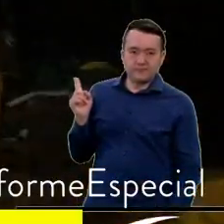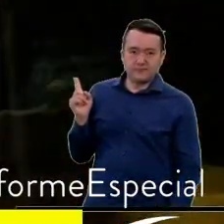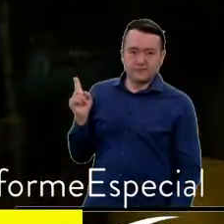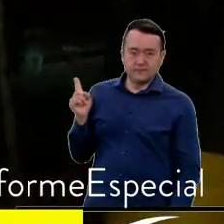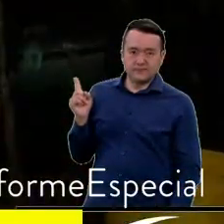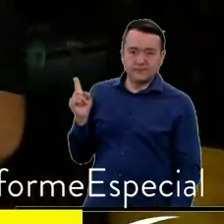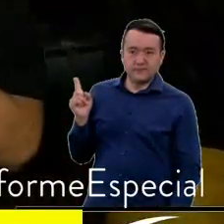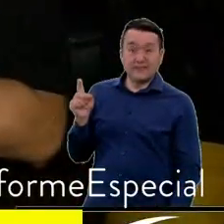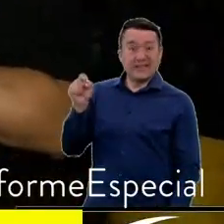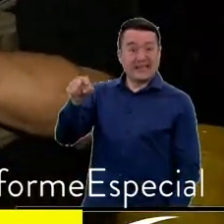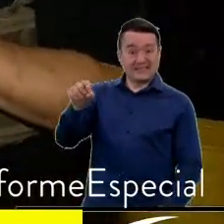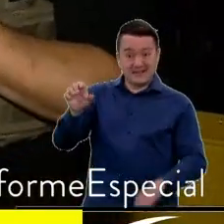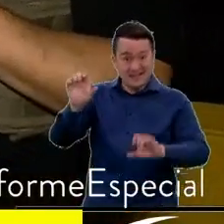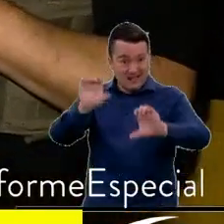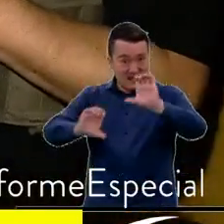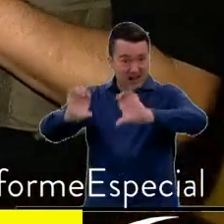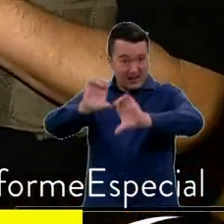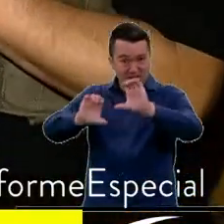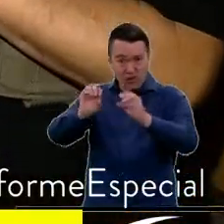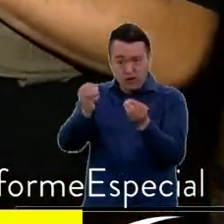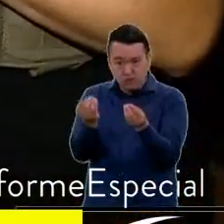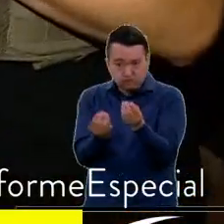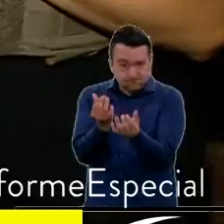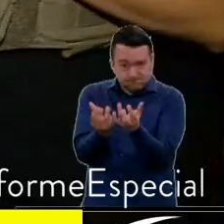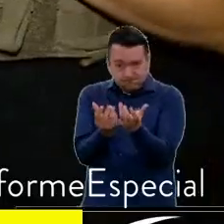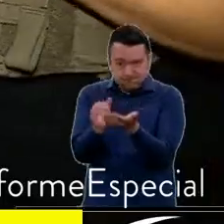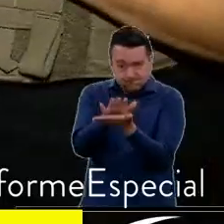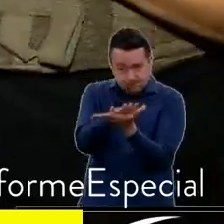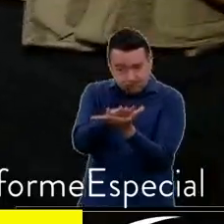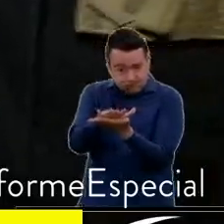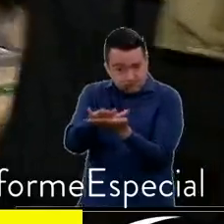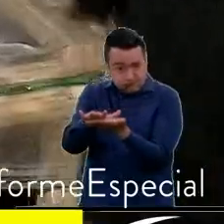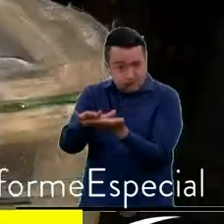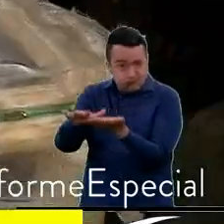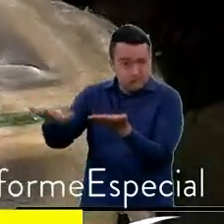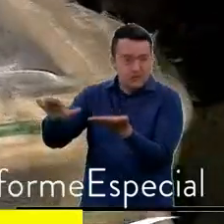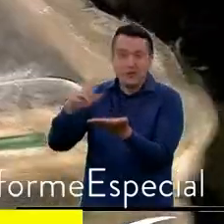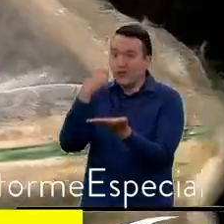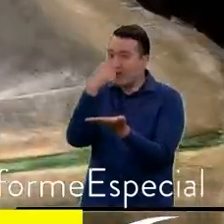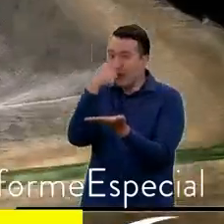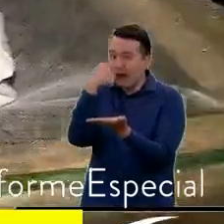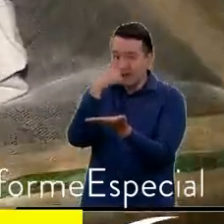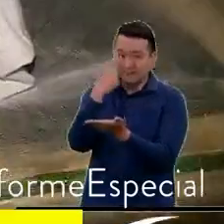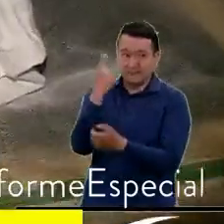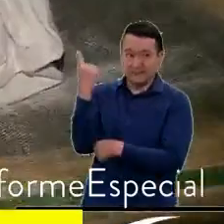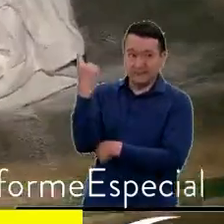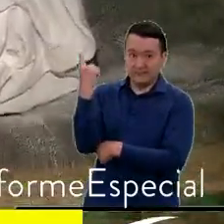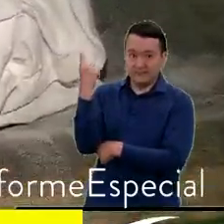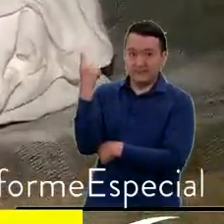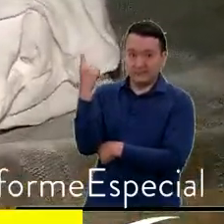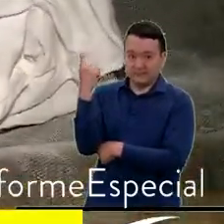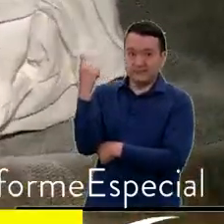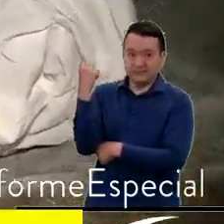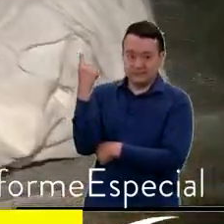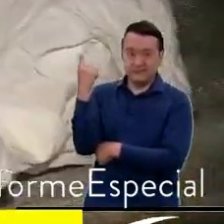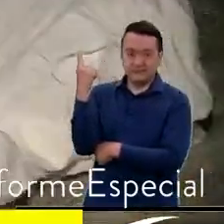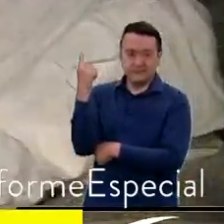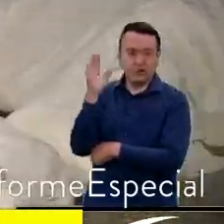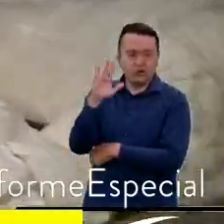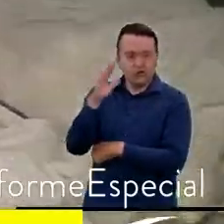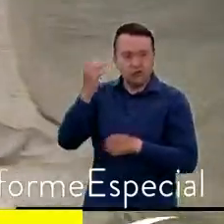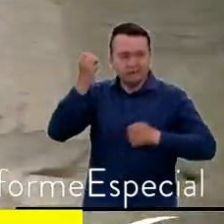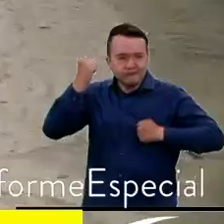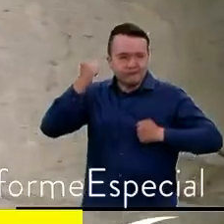Como este laboratorio de procesamiento de cocaína en pleno corazón del Catatumbo y que acaba de encontrar el Comando contra el Narcotráfico del